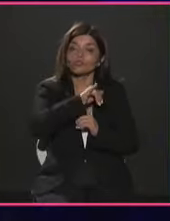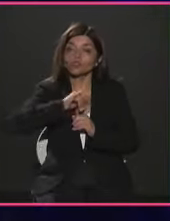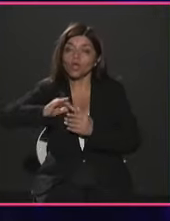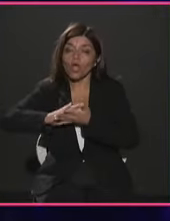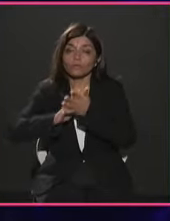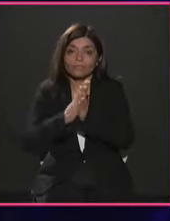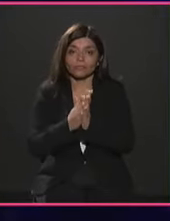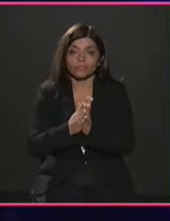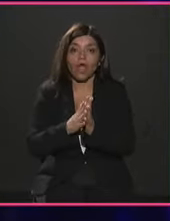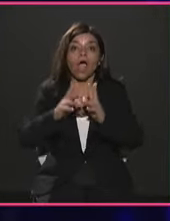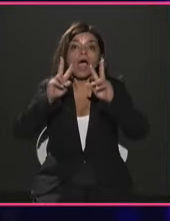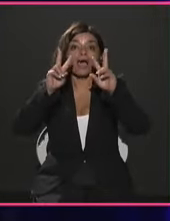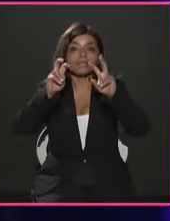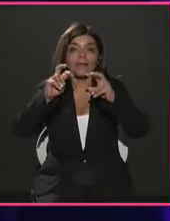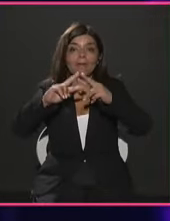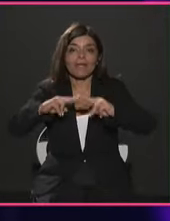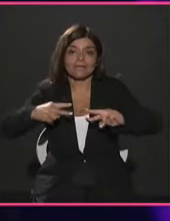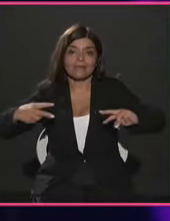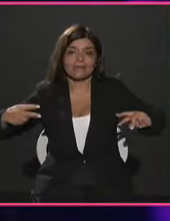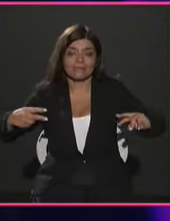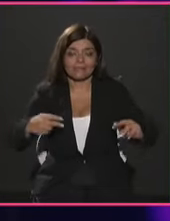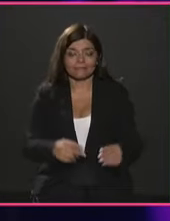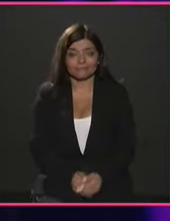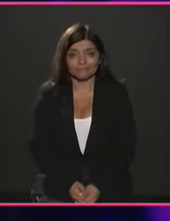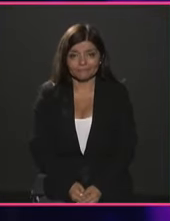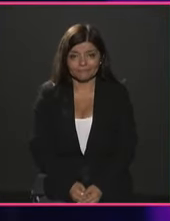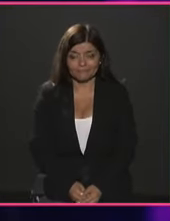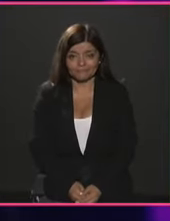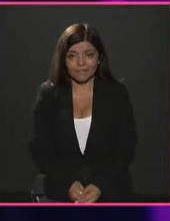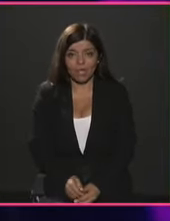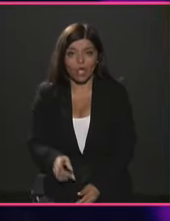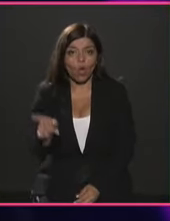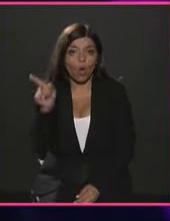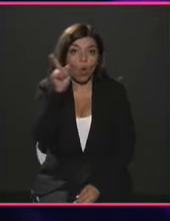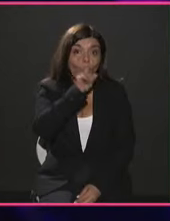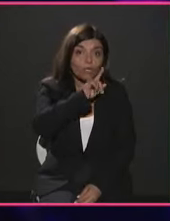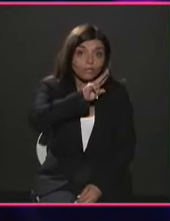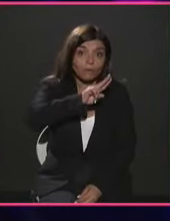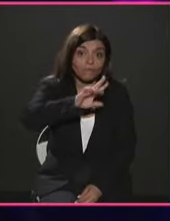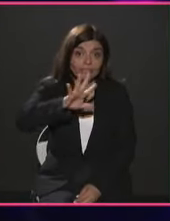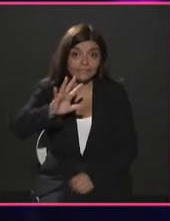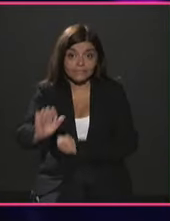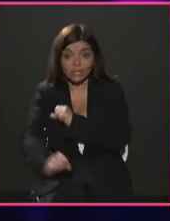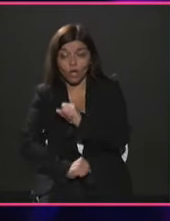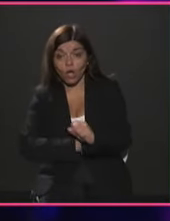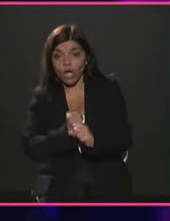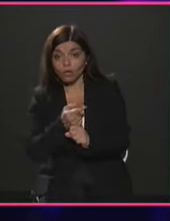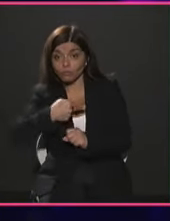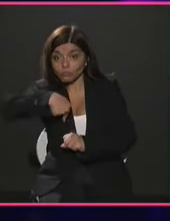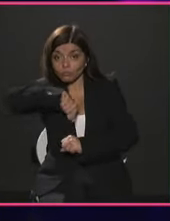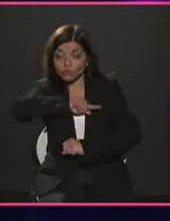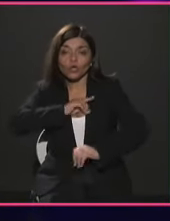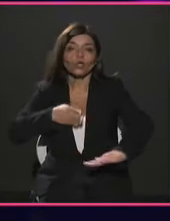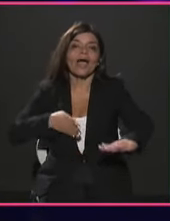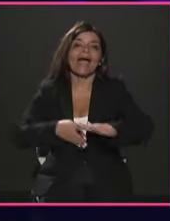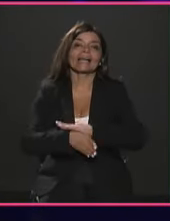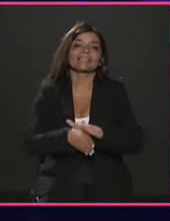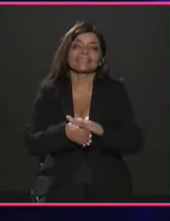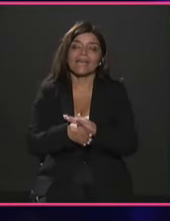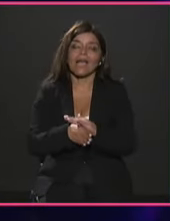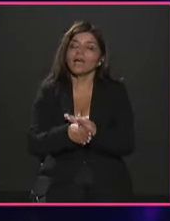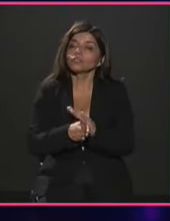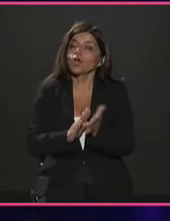con la genética en los últimos 25 años hemos tenido acceso